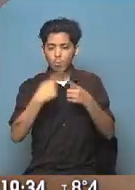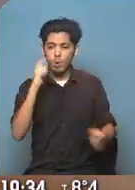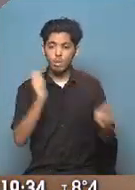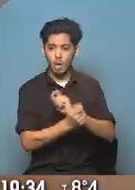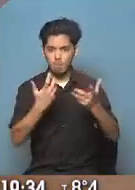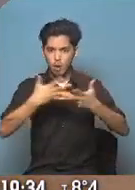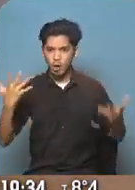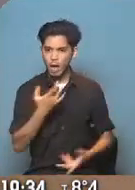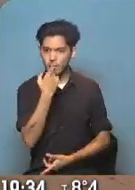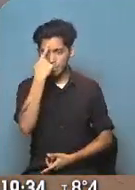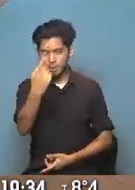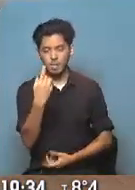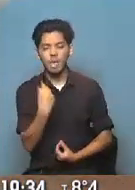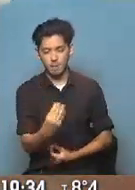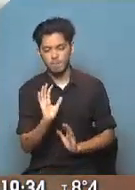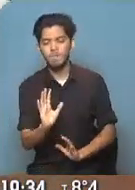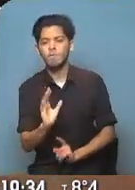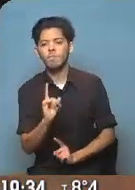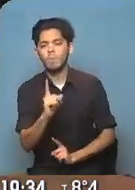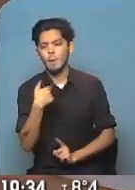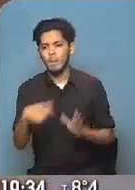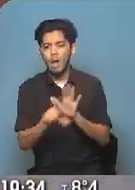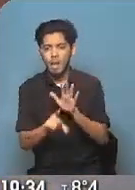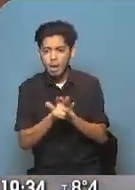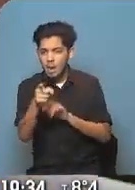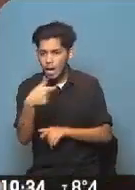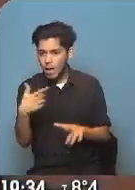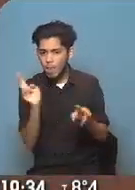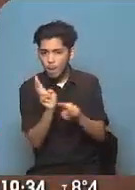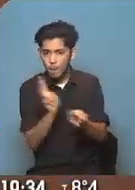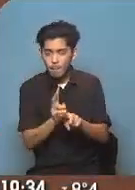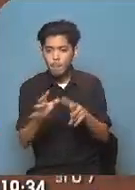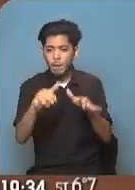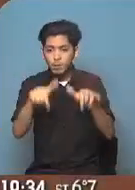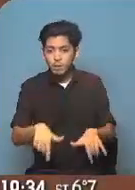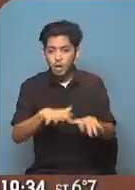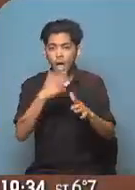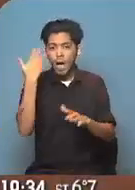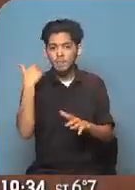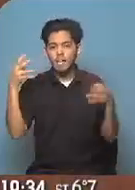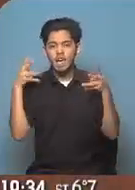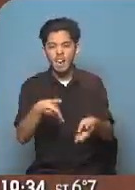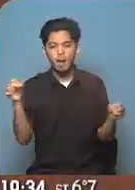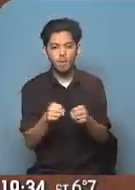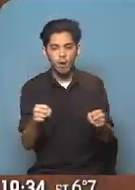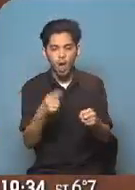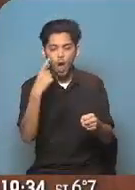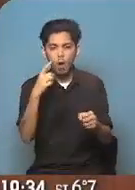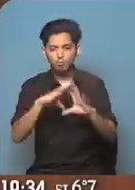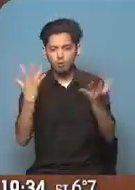sustancial usted piense que esta ley de defensa el contexto internacional de la guerra fría claro un mundo bipolar